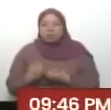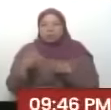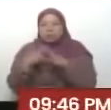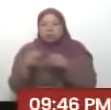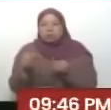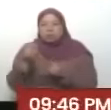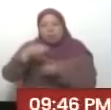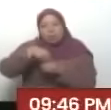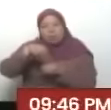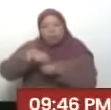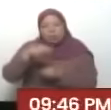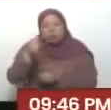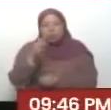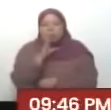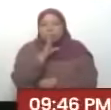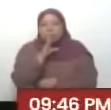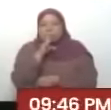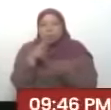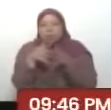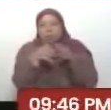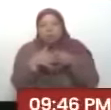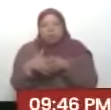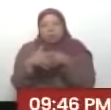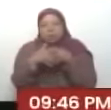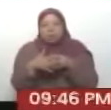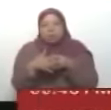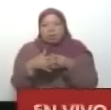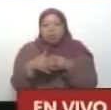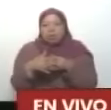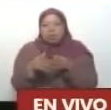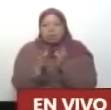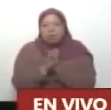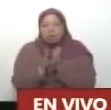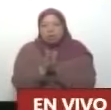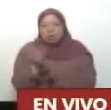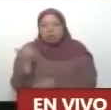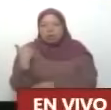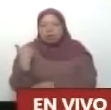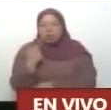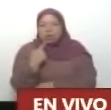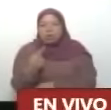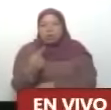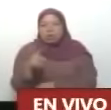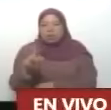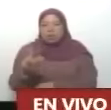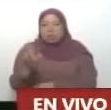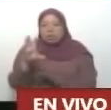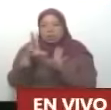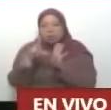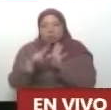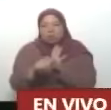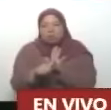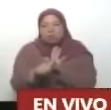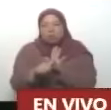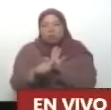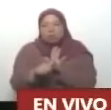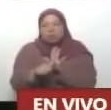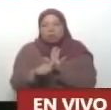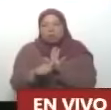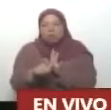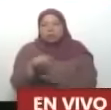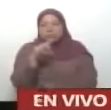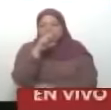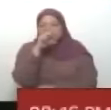todos los ahorros de su vida en un banco en los Estados Unidos, me perdona Winston por decirlo, y de un día para otro le dijeron, esa plata se la